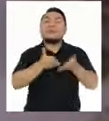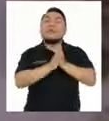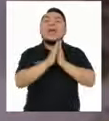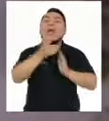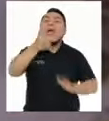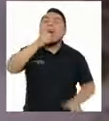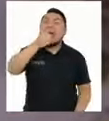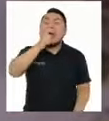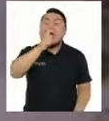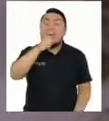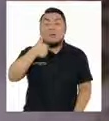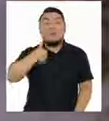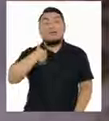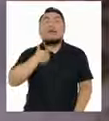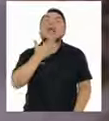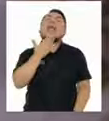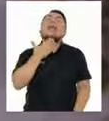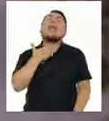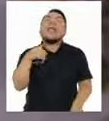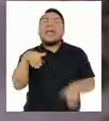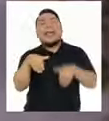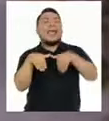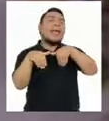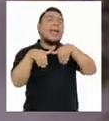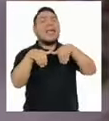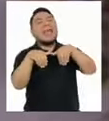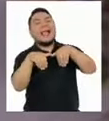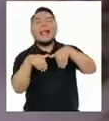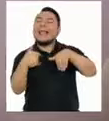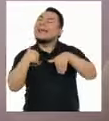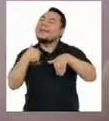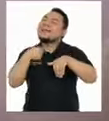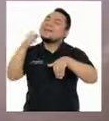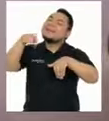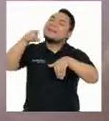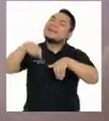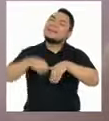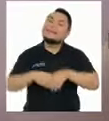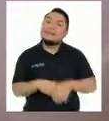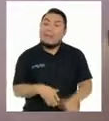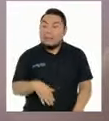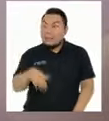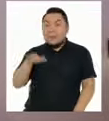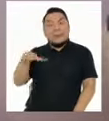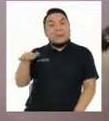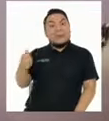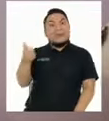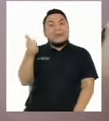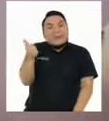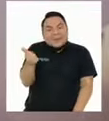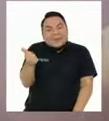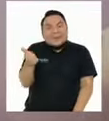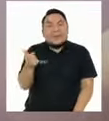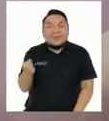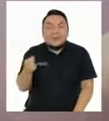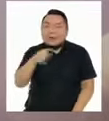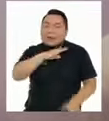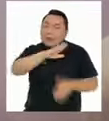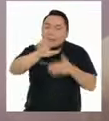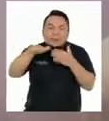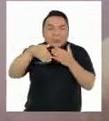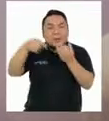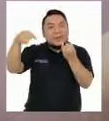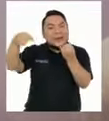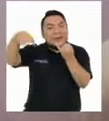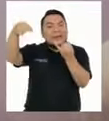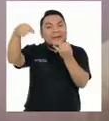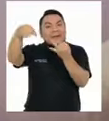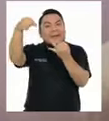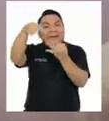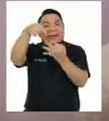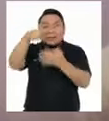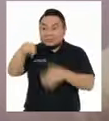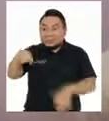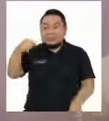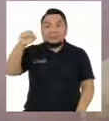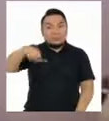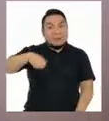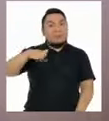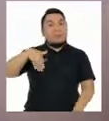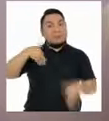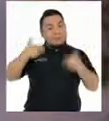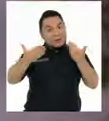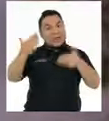cuando tengo sed. Chancay, ¿te has dado cuenta de todas las cosas que sí puedes